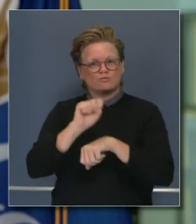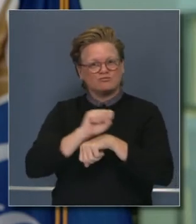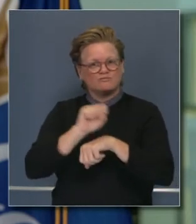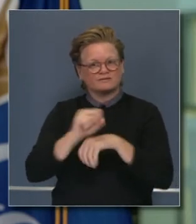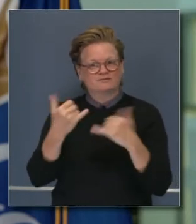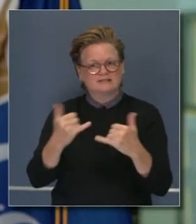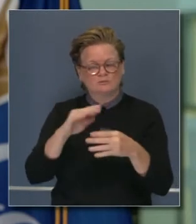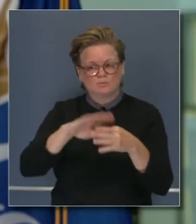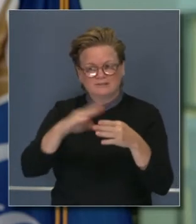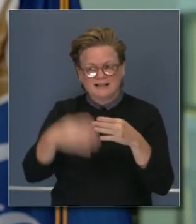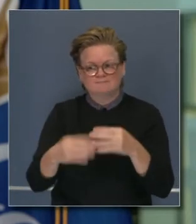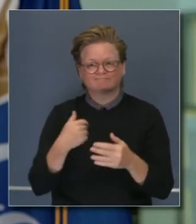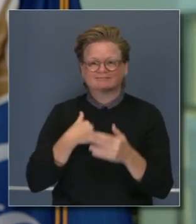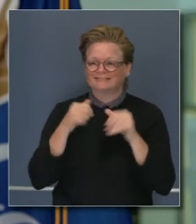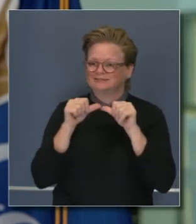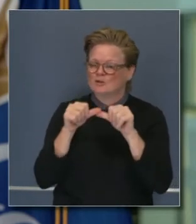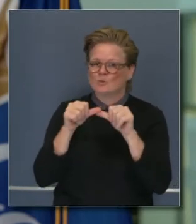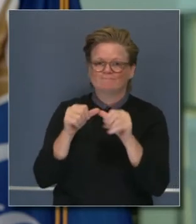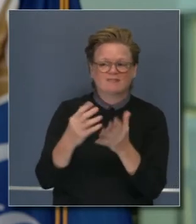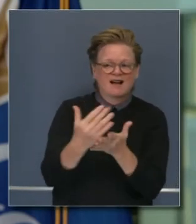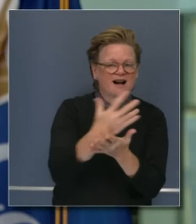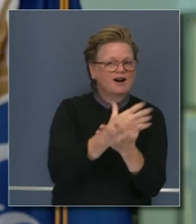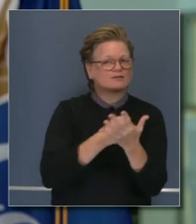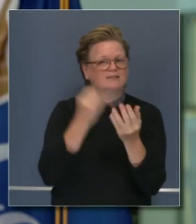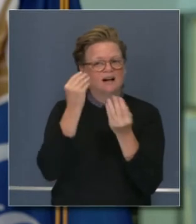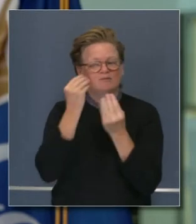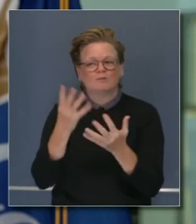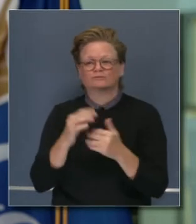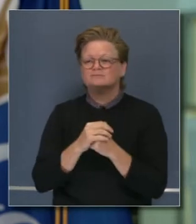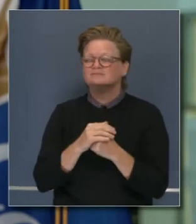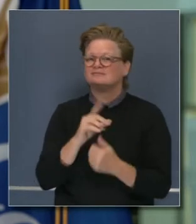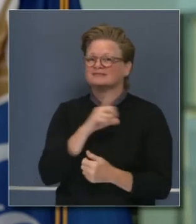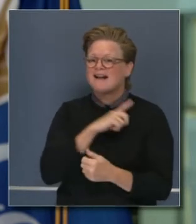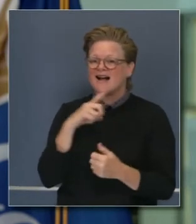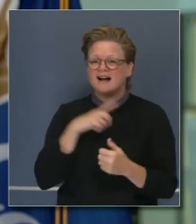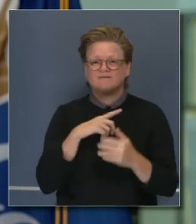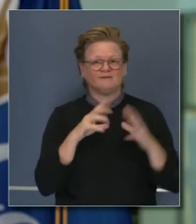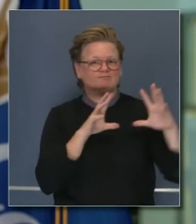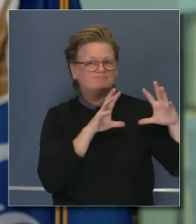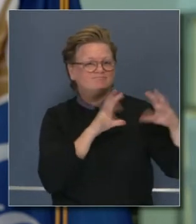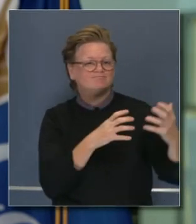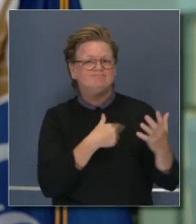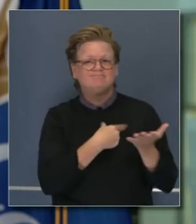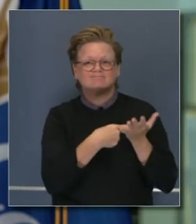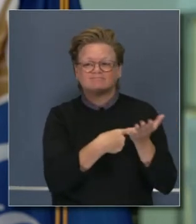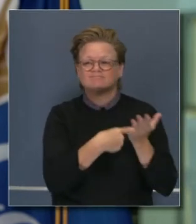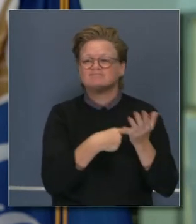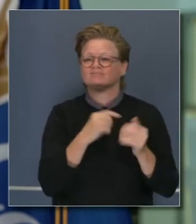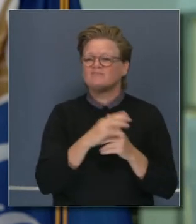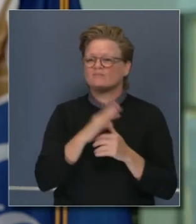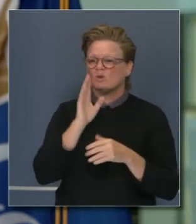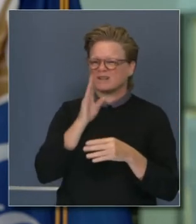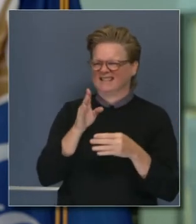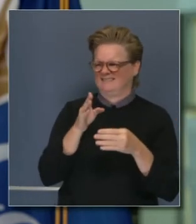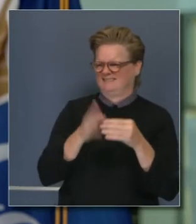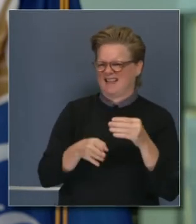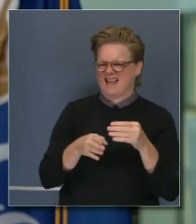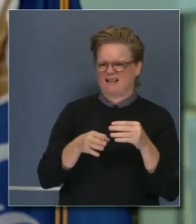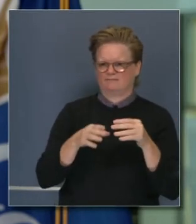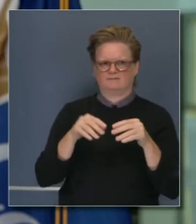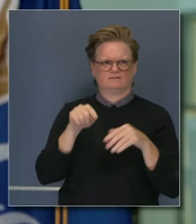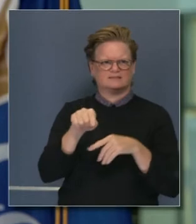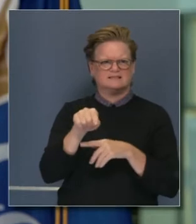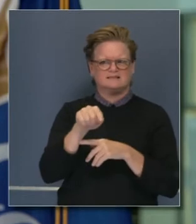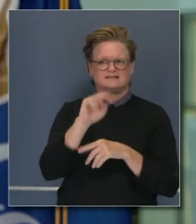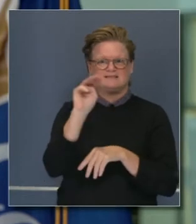en las próximas 72 horas con la legislatura de California, trabajando al final de lo que llamamos la sesión, que termina el